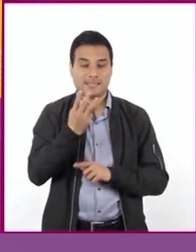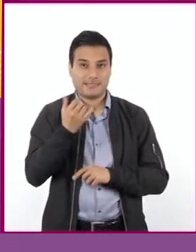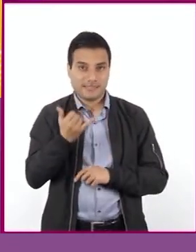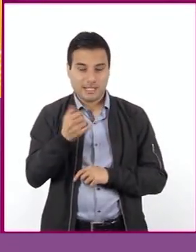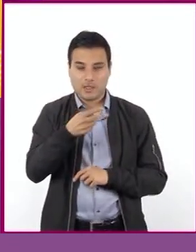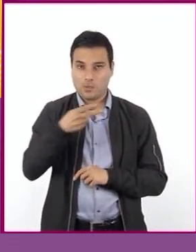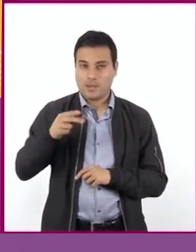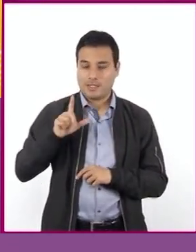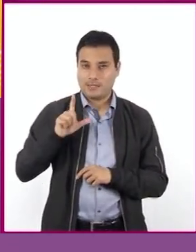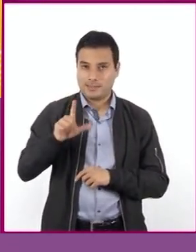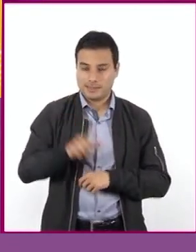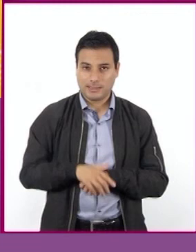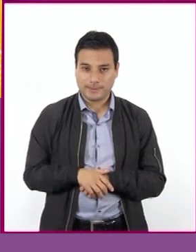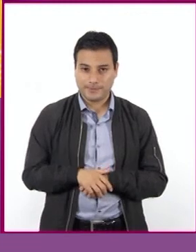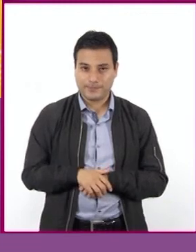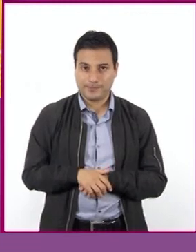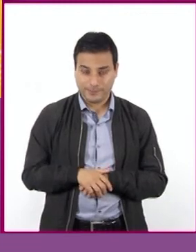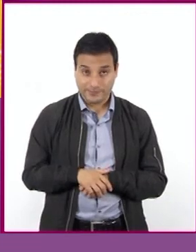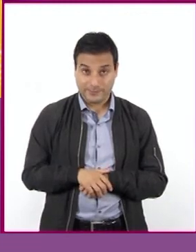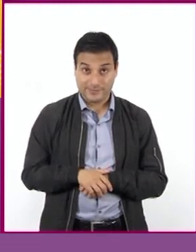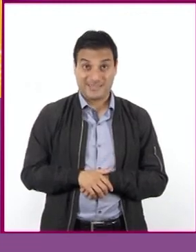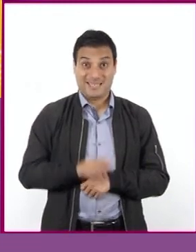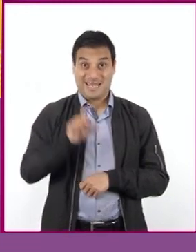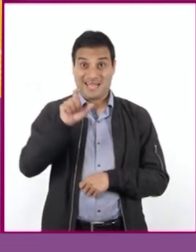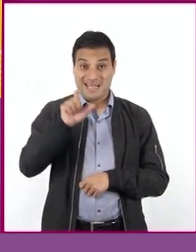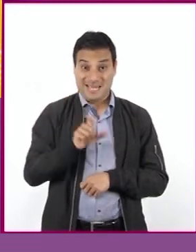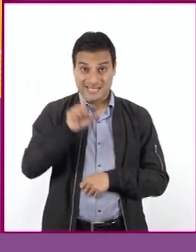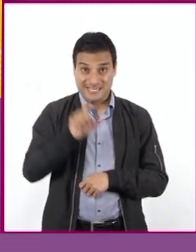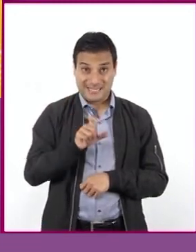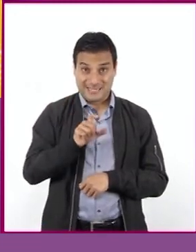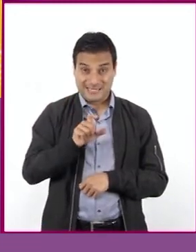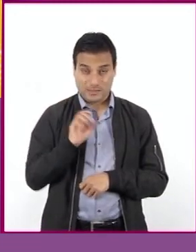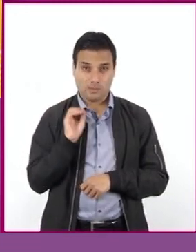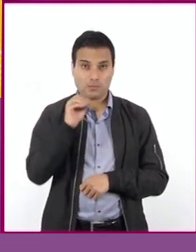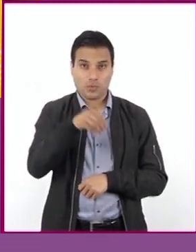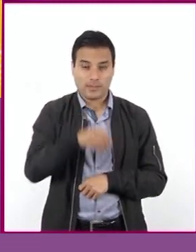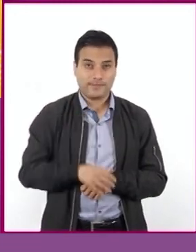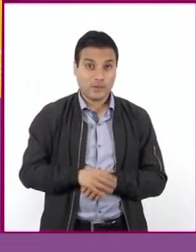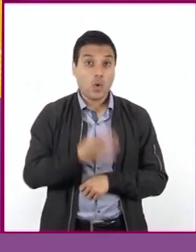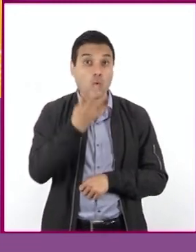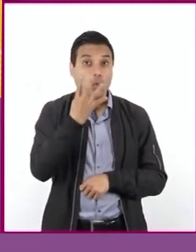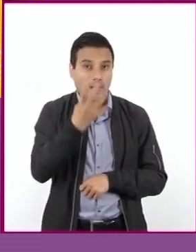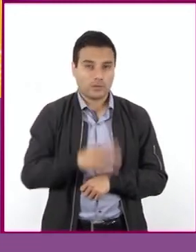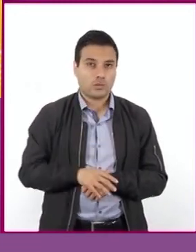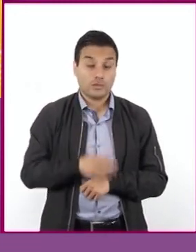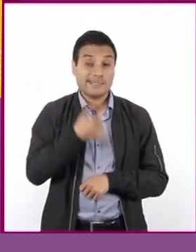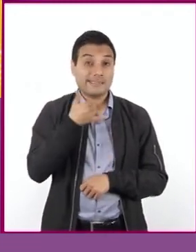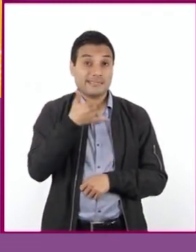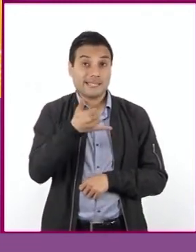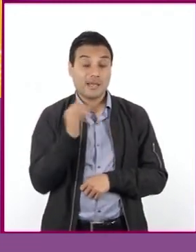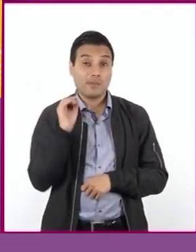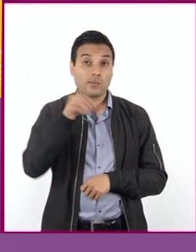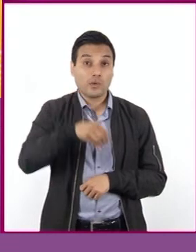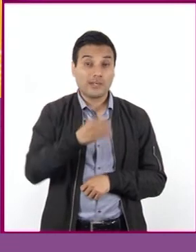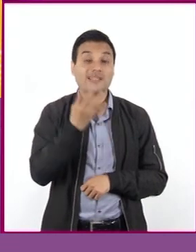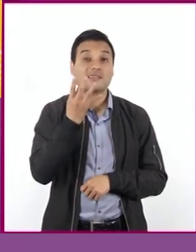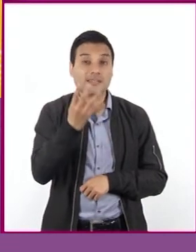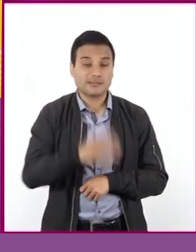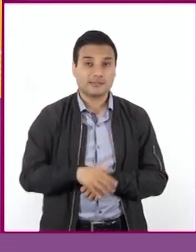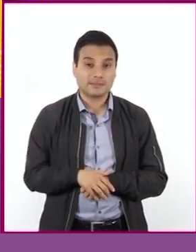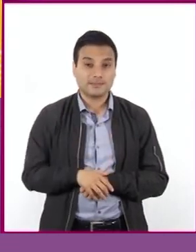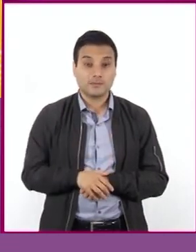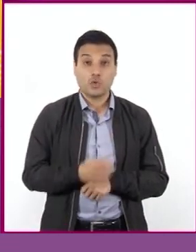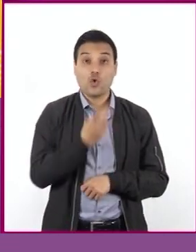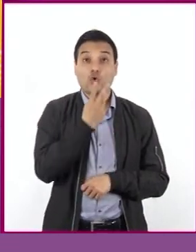17. Sustituyendo el valor numérico de x igual a 4 y y igual a 3,